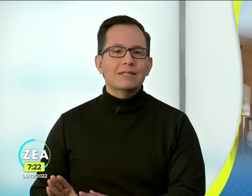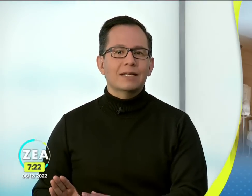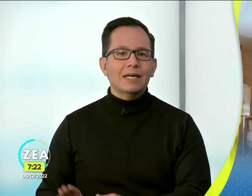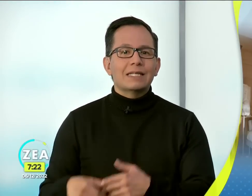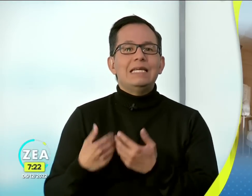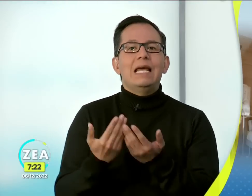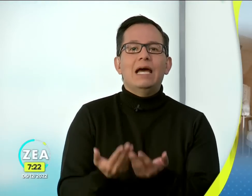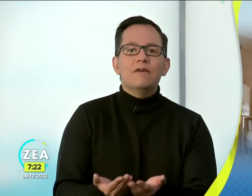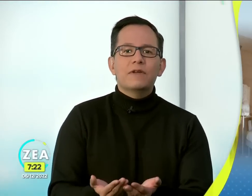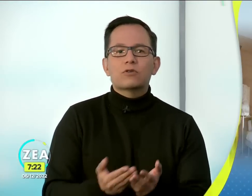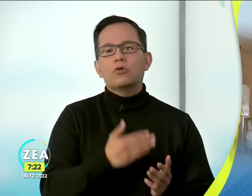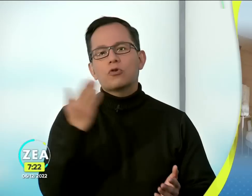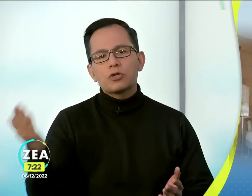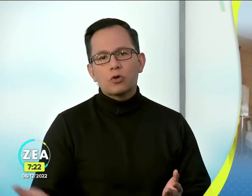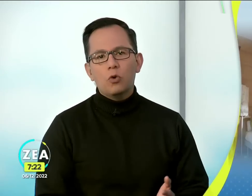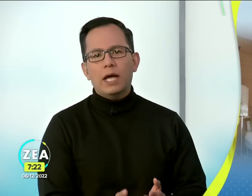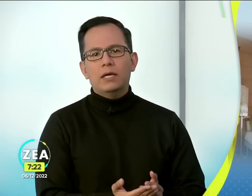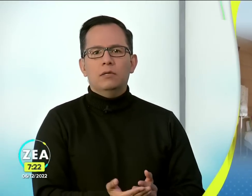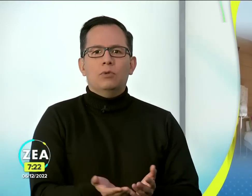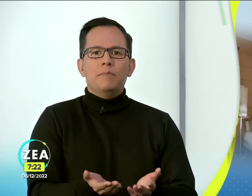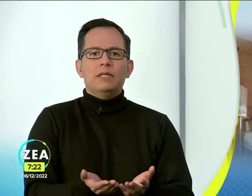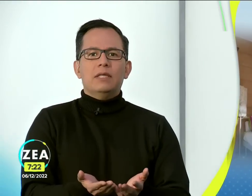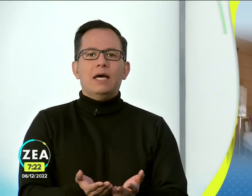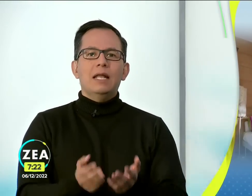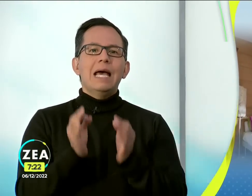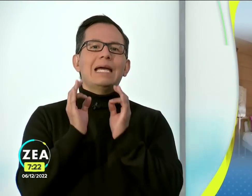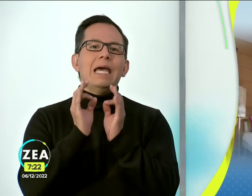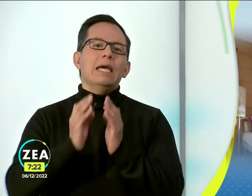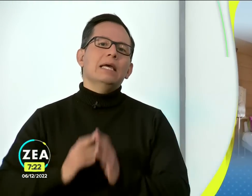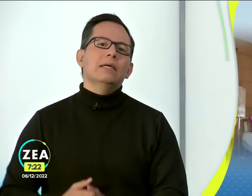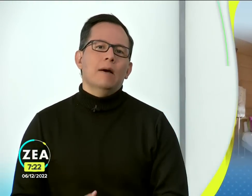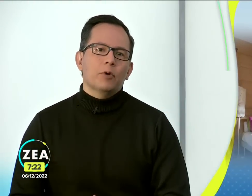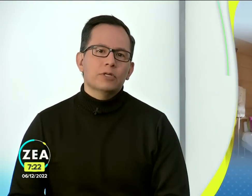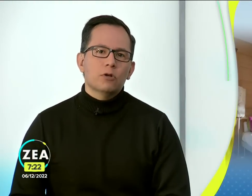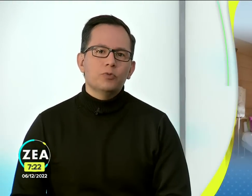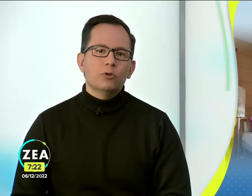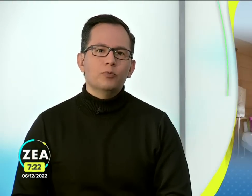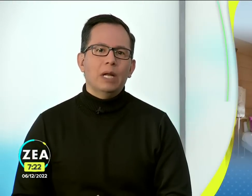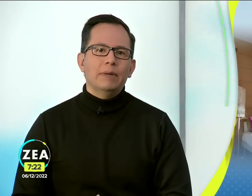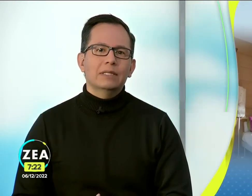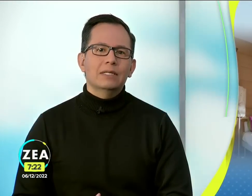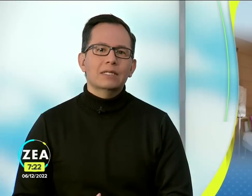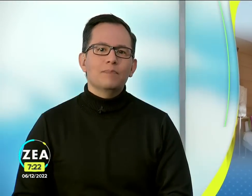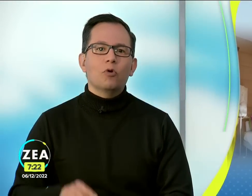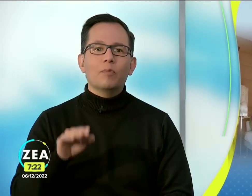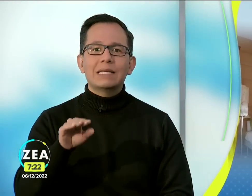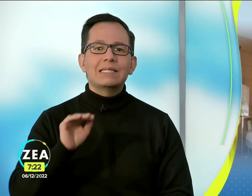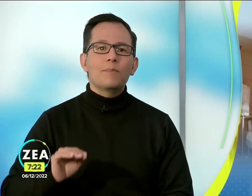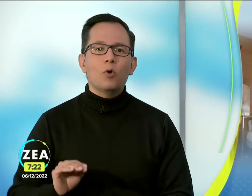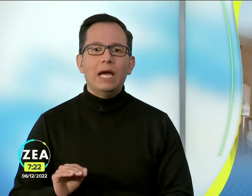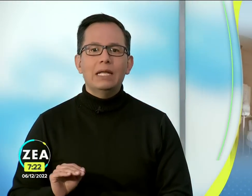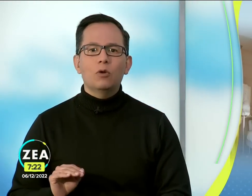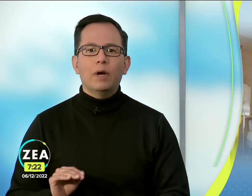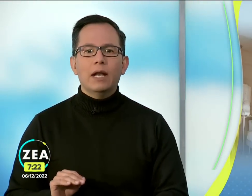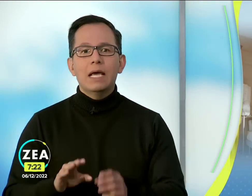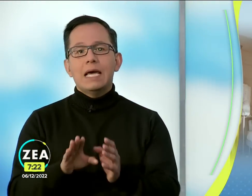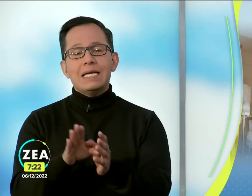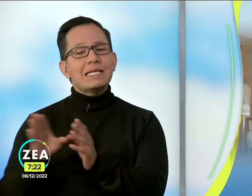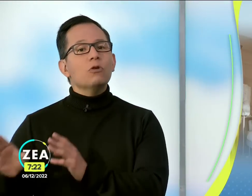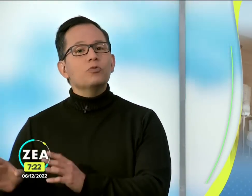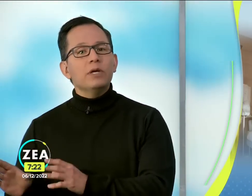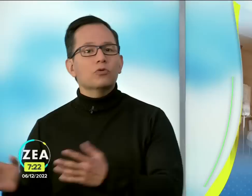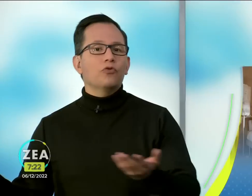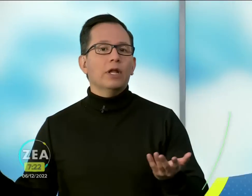permanecen cerradas y el aire fresco no circula y en un ambiente ideal que aprovechan los virus para mantenerse por más tiempo en el lugar